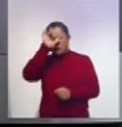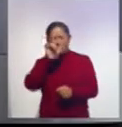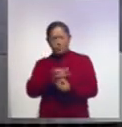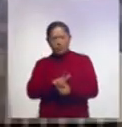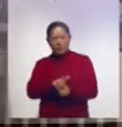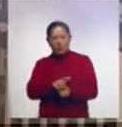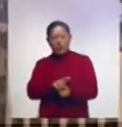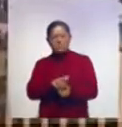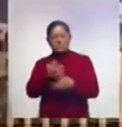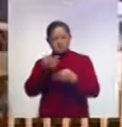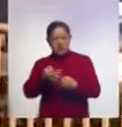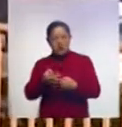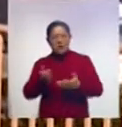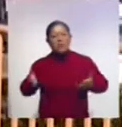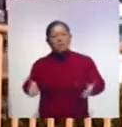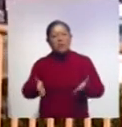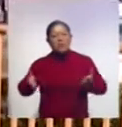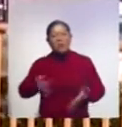civil.